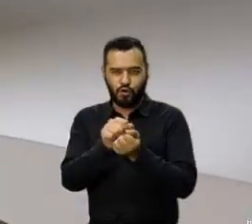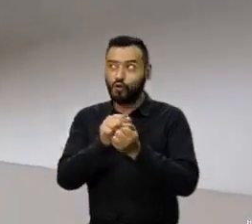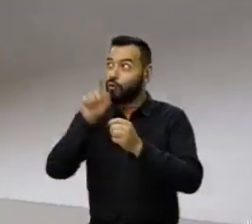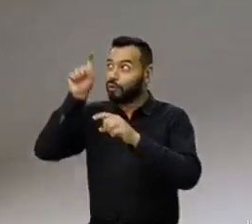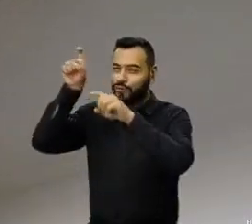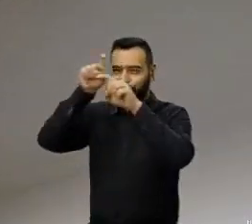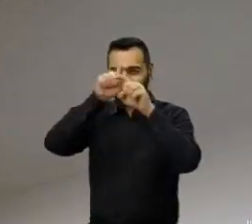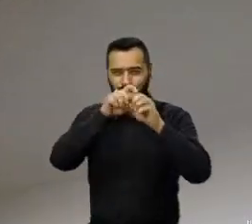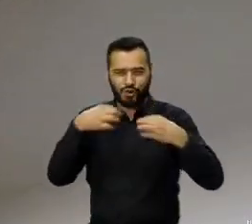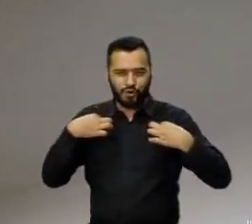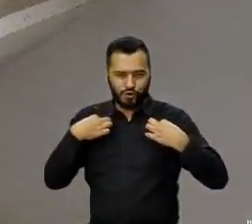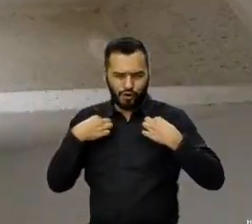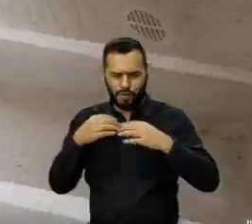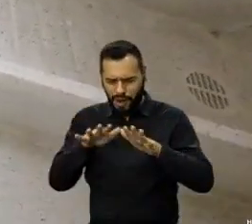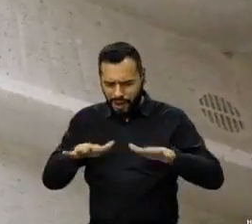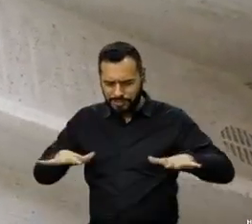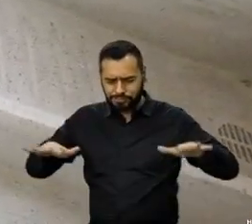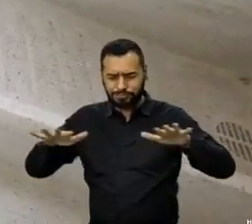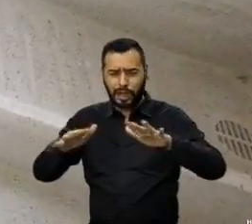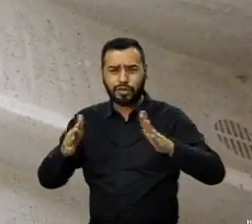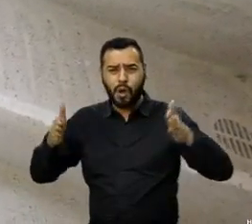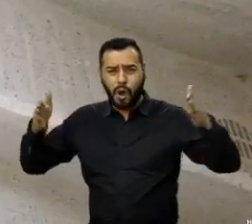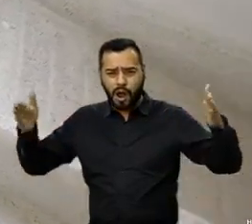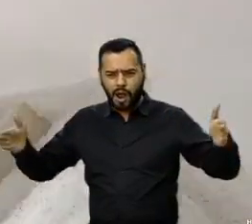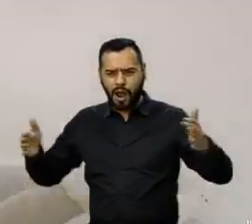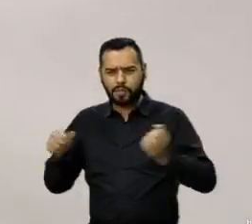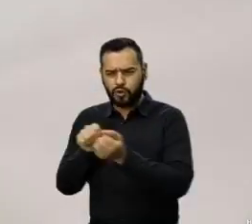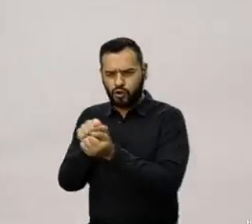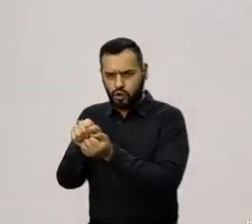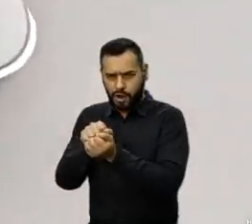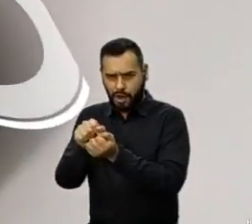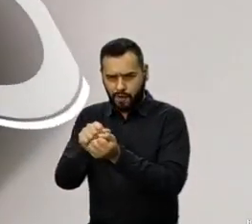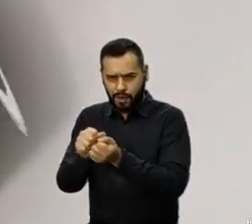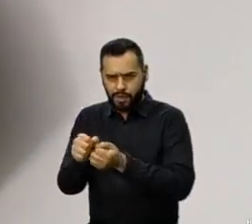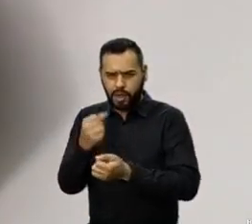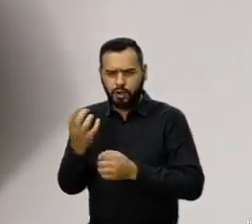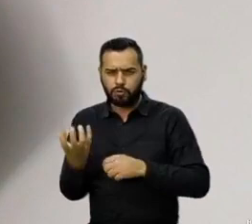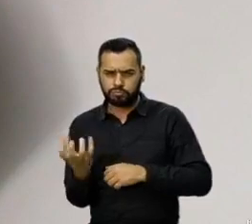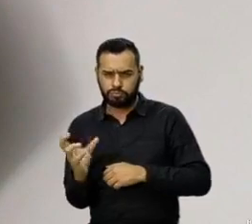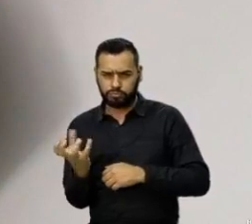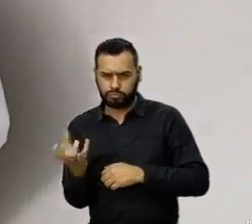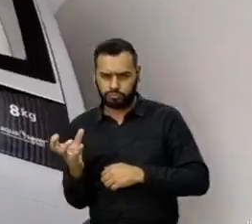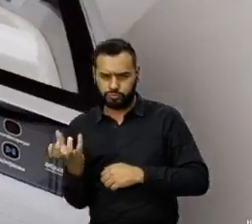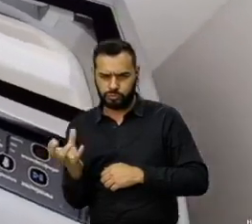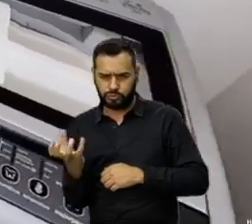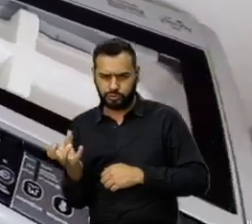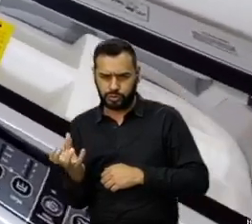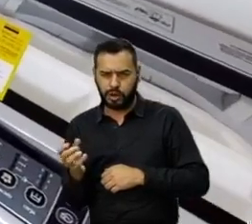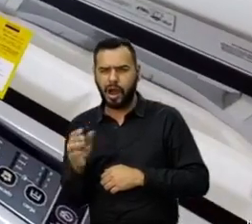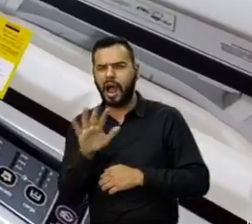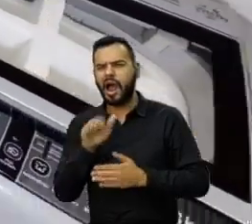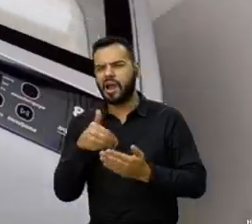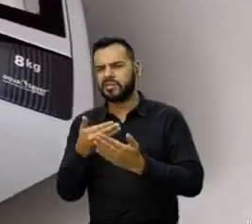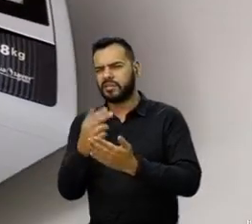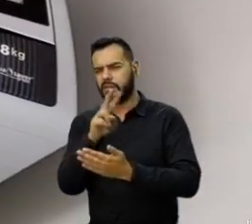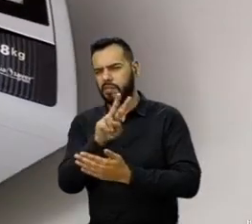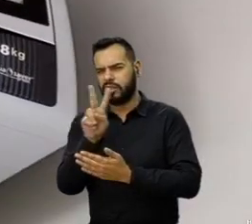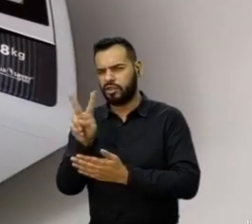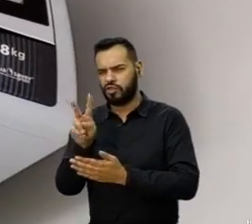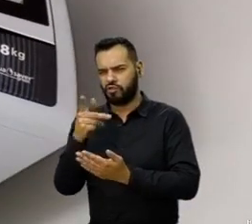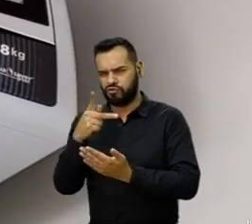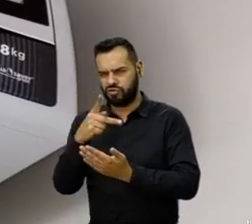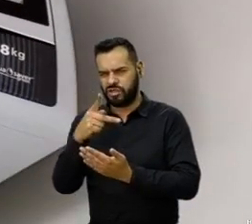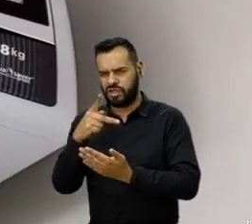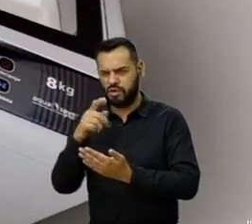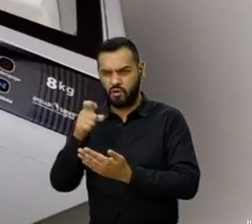0 es un espacio amplio como te das cuenta viene con el lavadero un espacio bastante grande para una lavadora hasta de 22 kilos que es de las